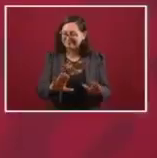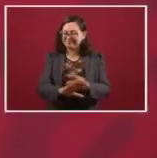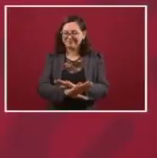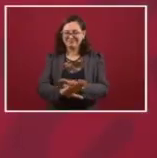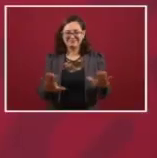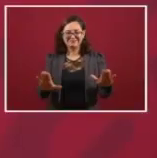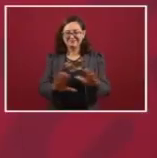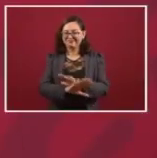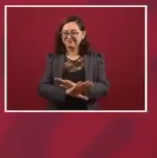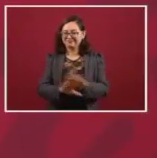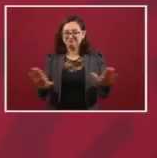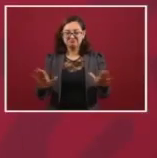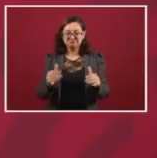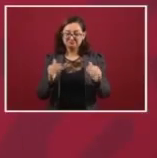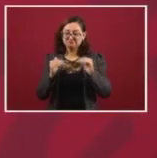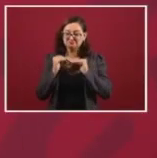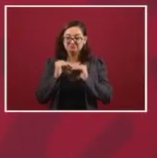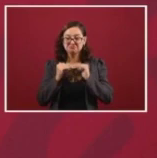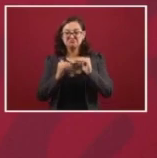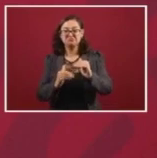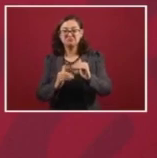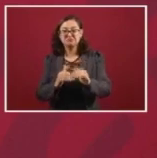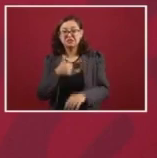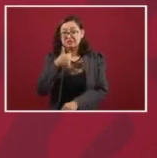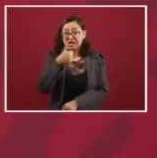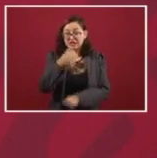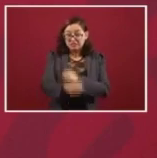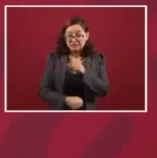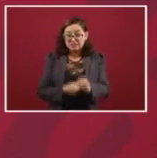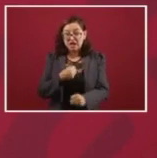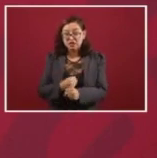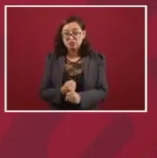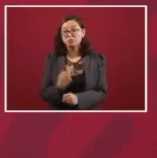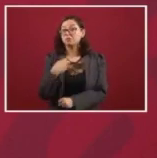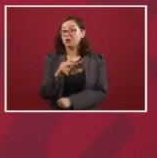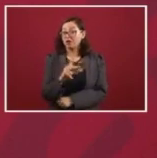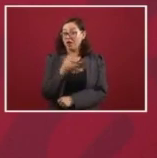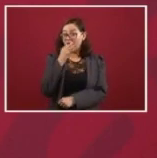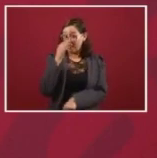aparentemente son 6 años, bueno, ya no son 6 años, también aclaro.